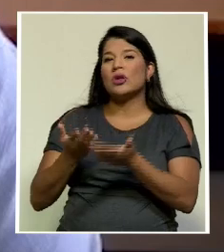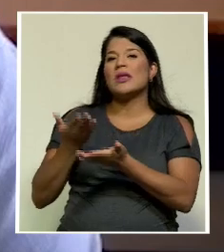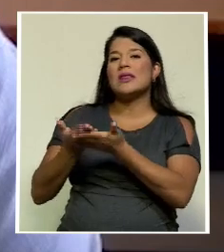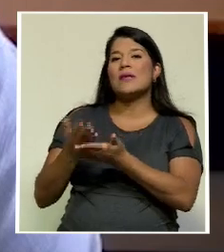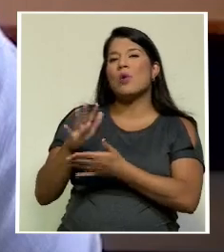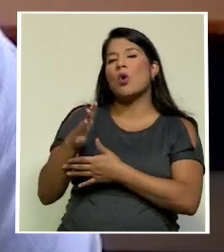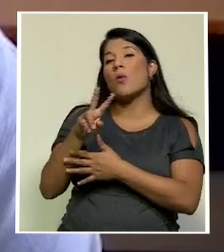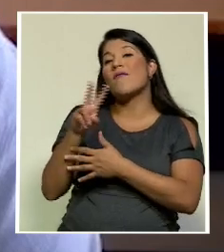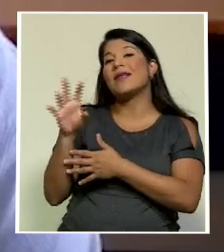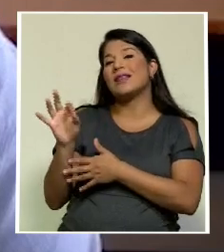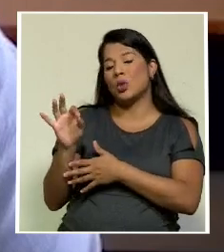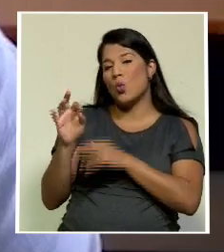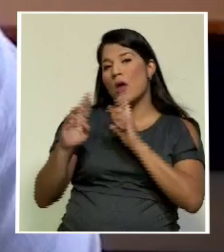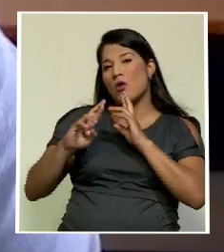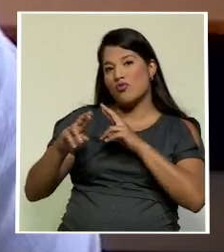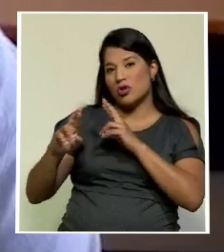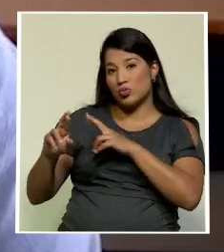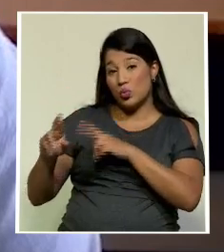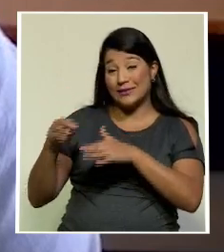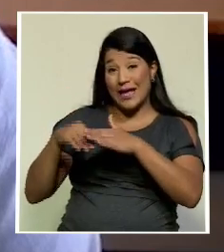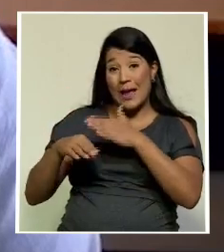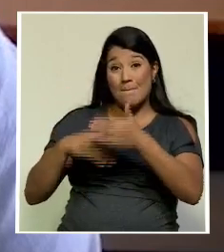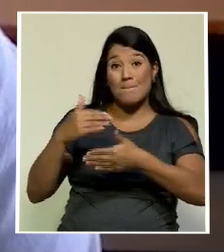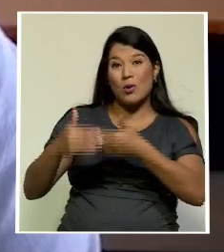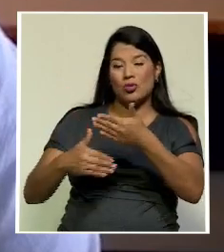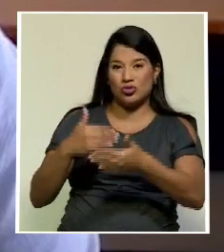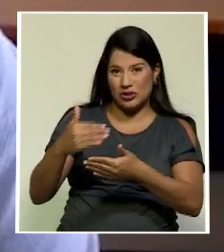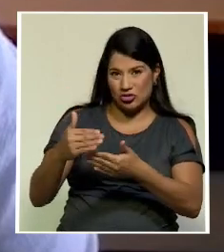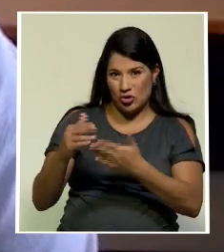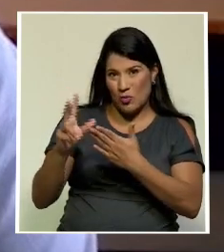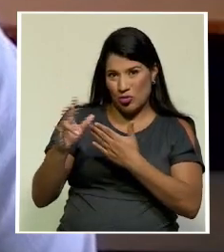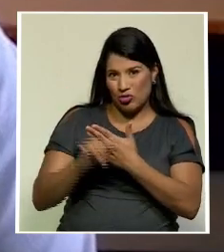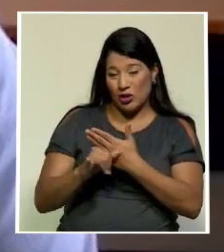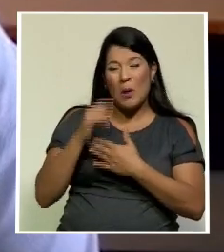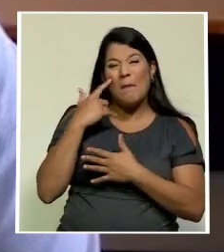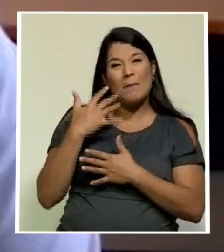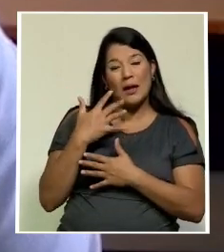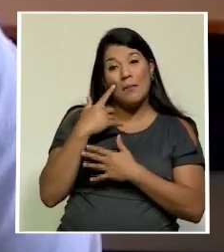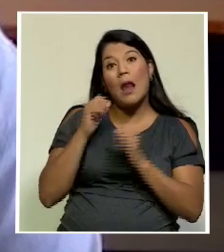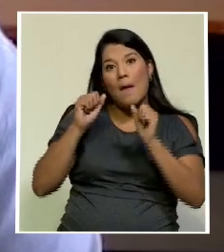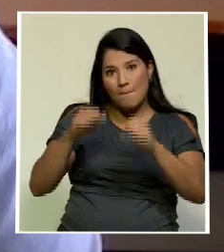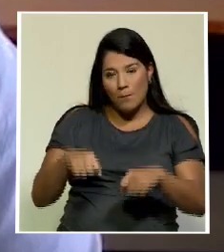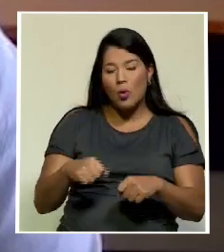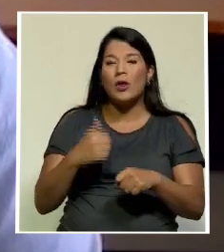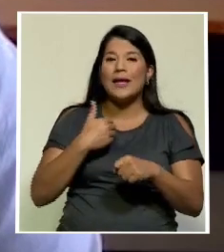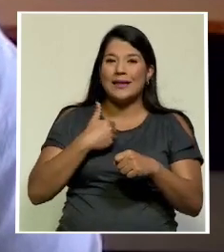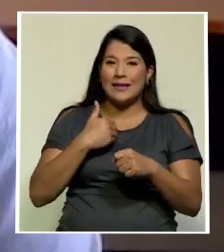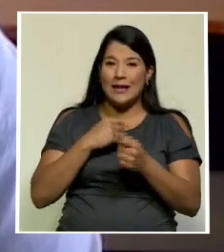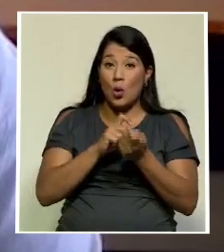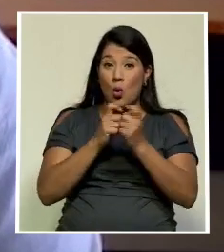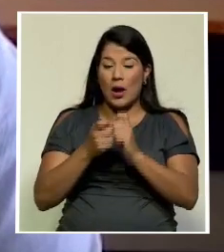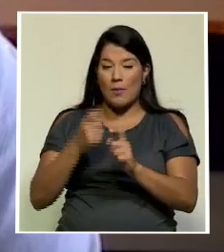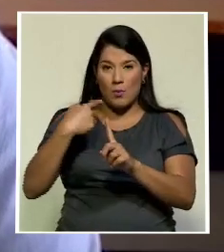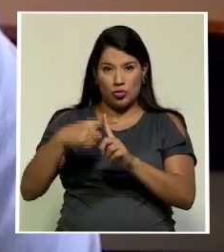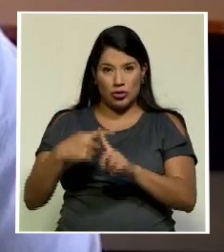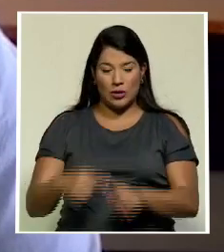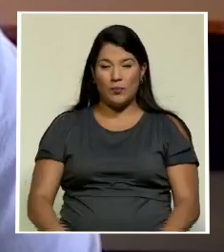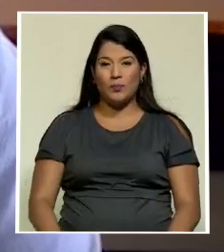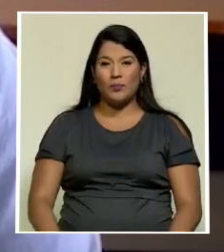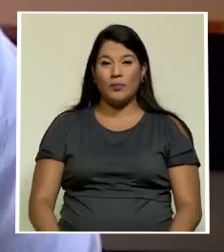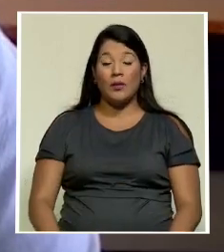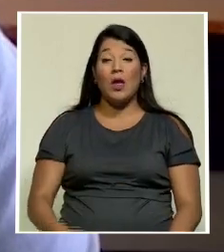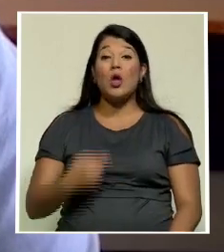notas e informes durante el proceso de ejecución del proyecto con el fin de que éstas tuvieran una incidencia positiva en el proyecto. El